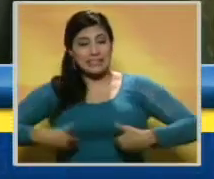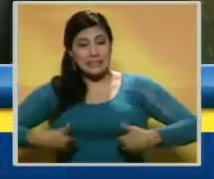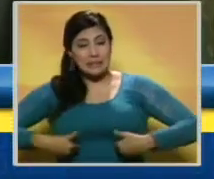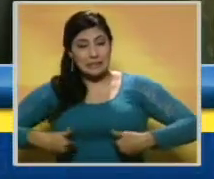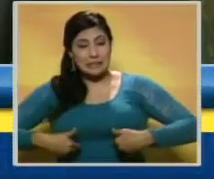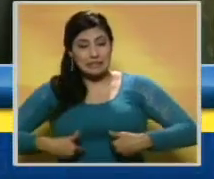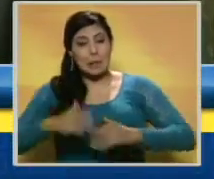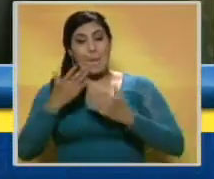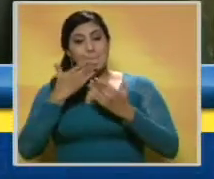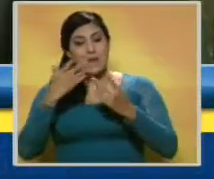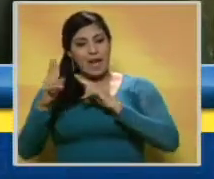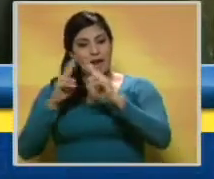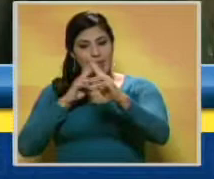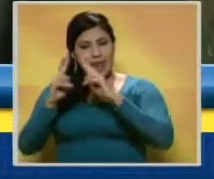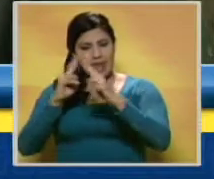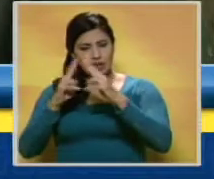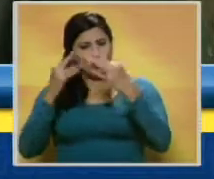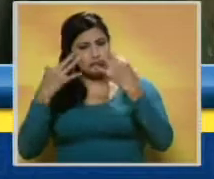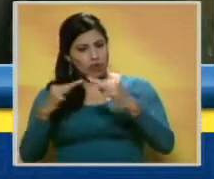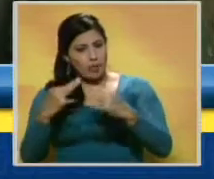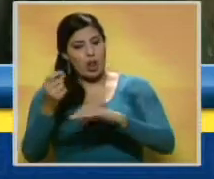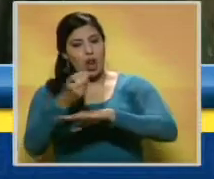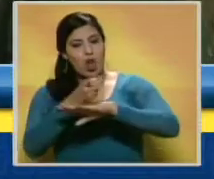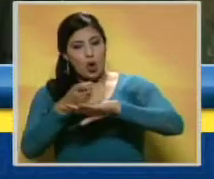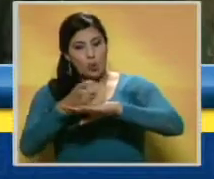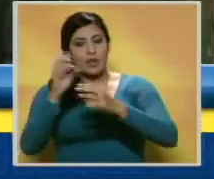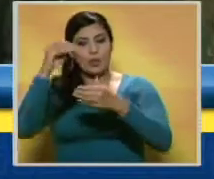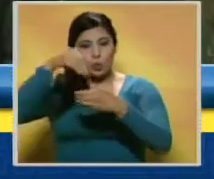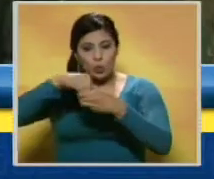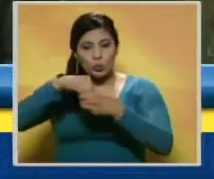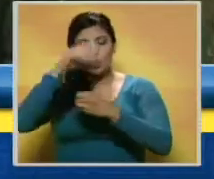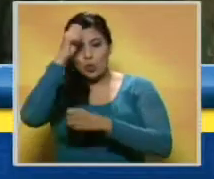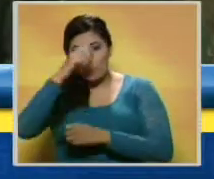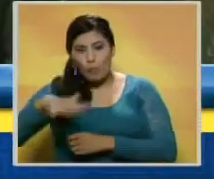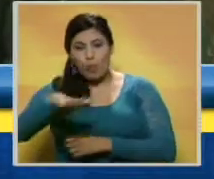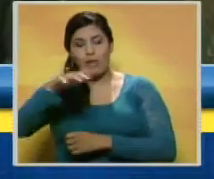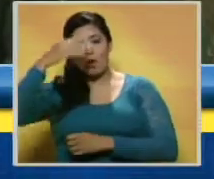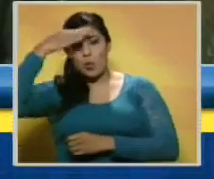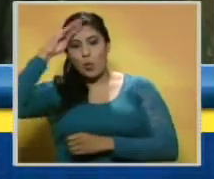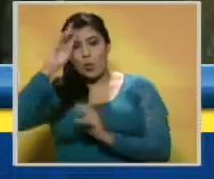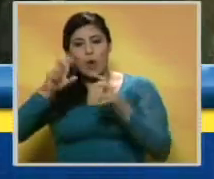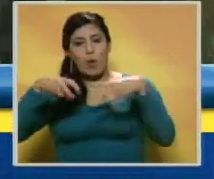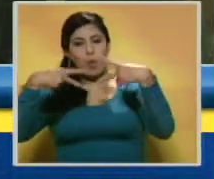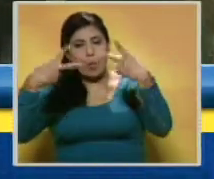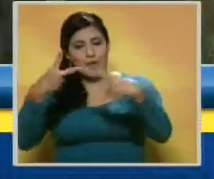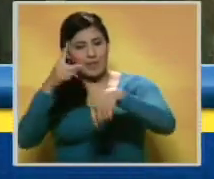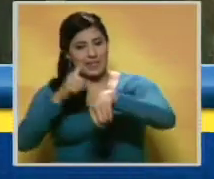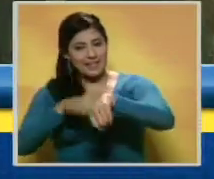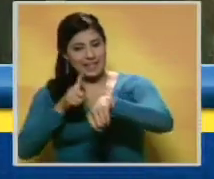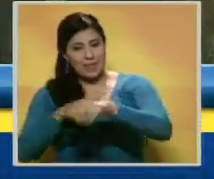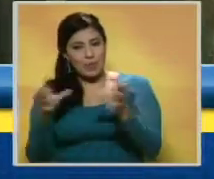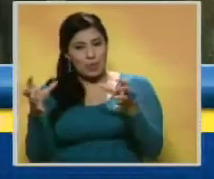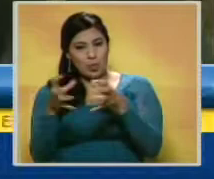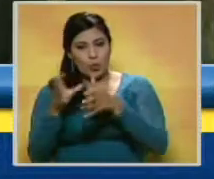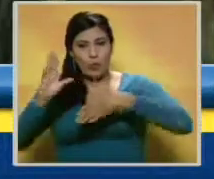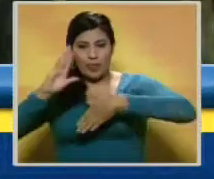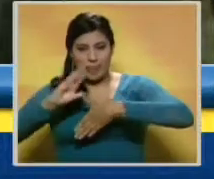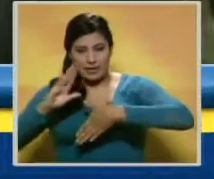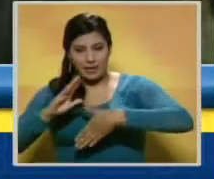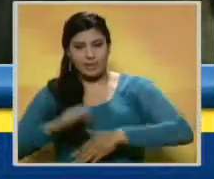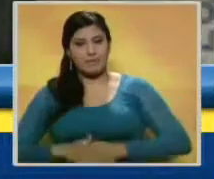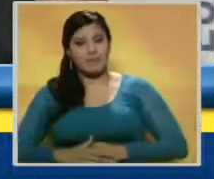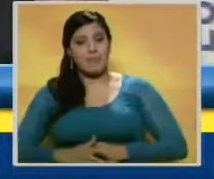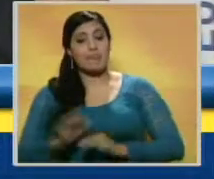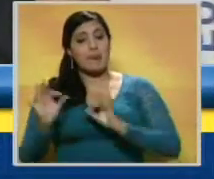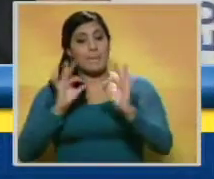para normalizar relaciones con el gobierno y el pueblo de Cuba y empezar un nuevo capítulo con nuestros vecinos en las Américas. Se